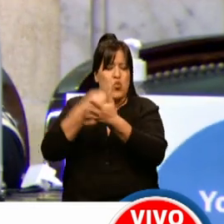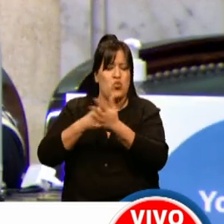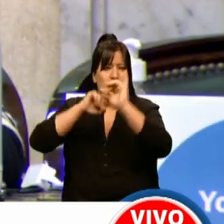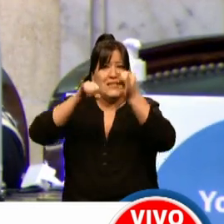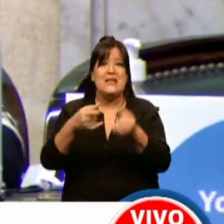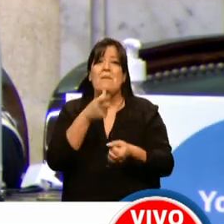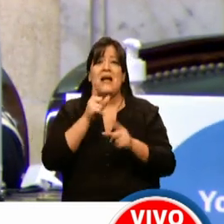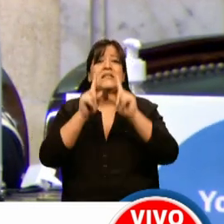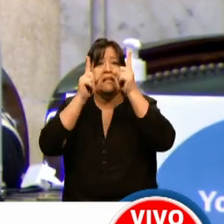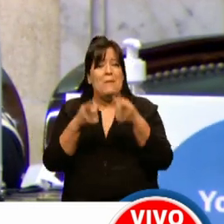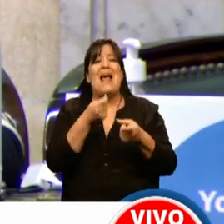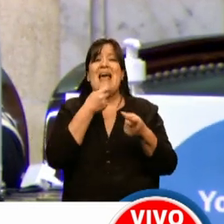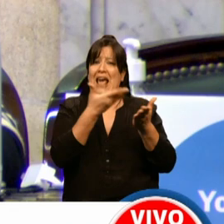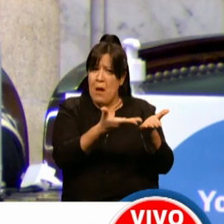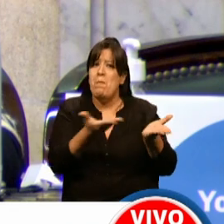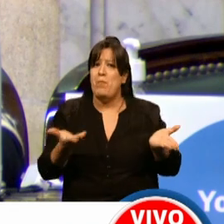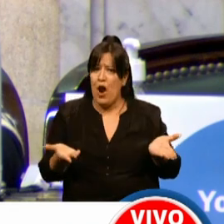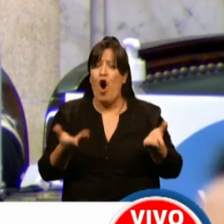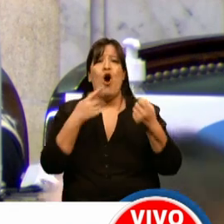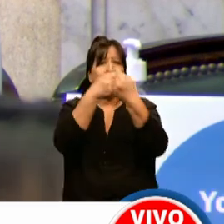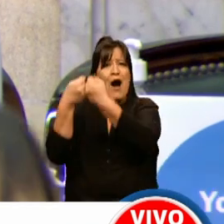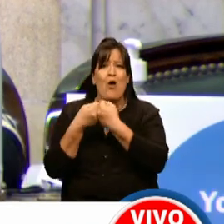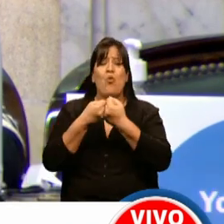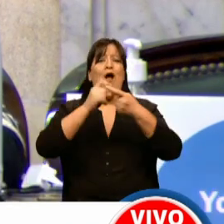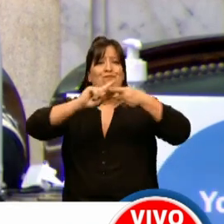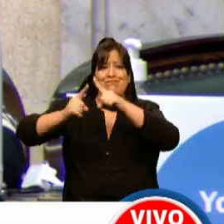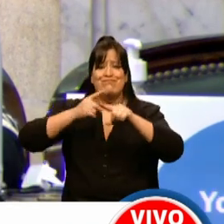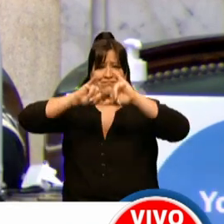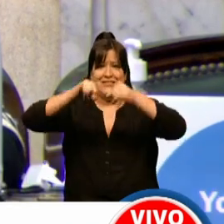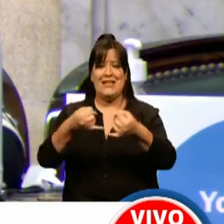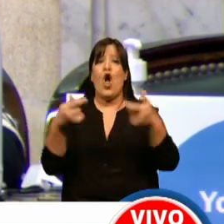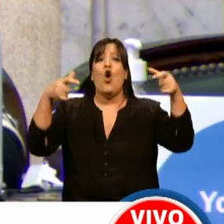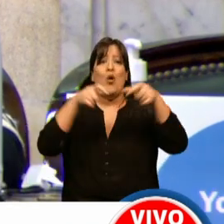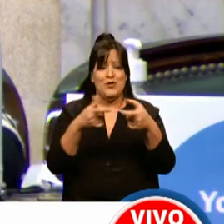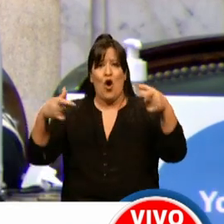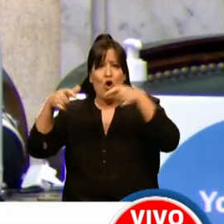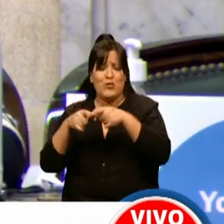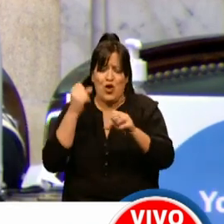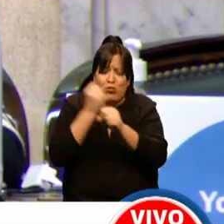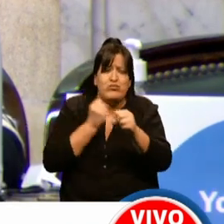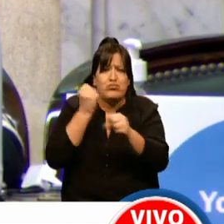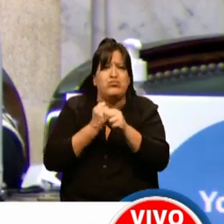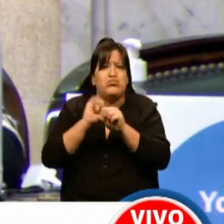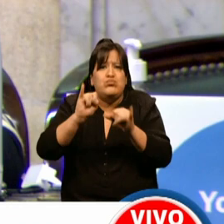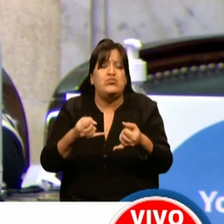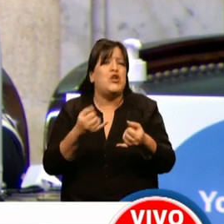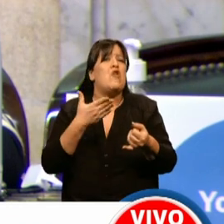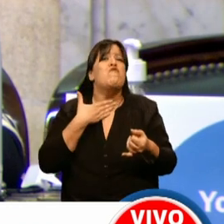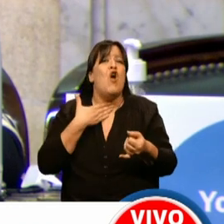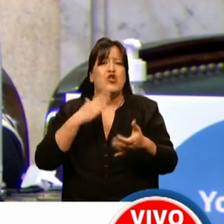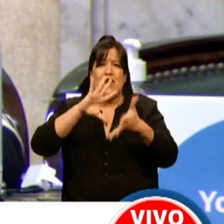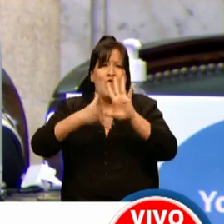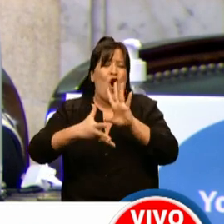que me parece que es un gran ejemplo de consensos y de acuerdos en las comisiones hemos trabajado y hemos escuchado todas las voces